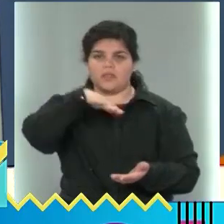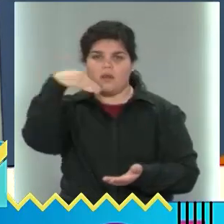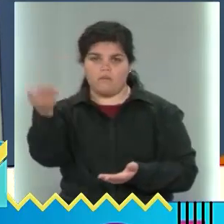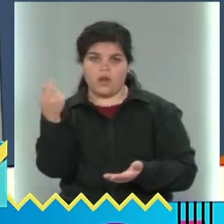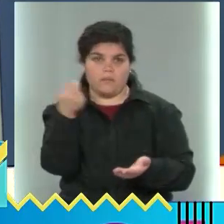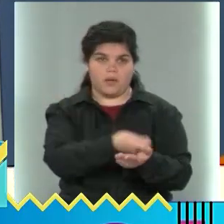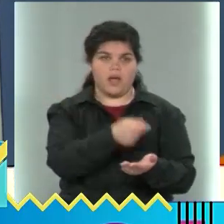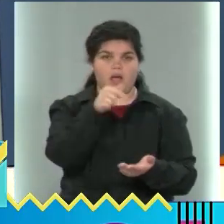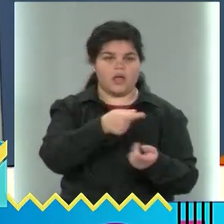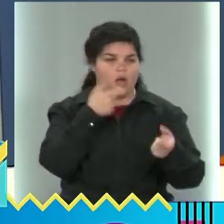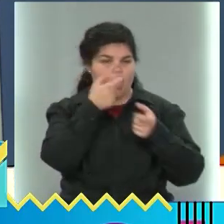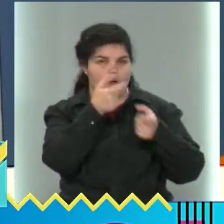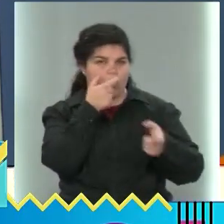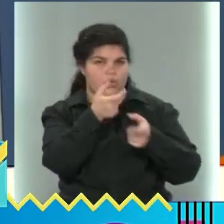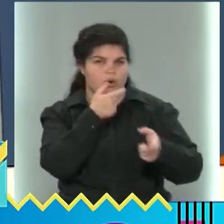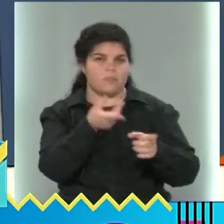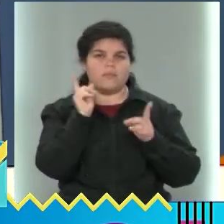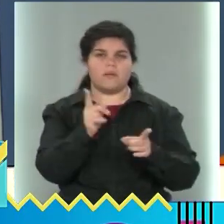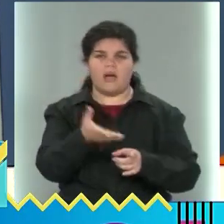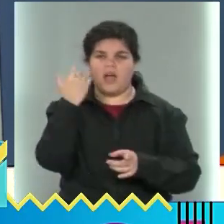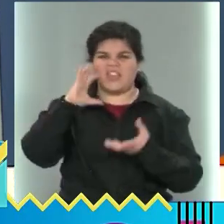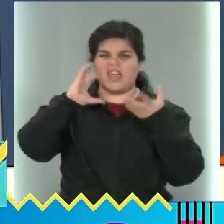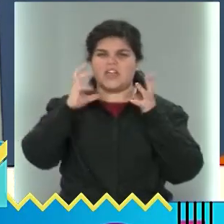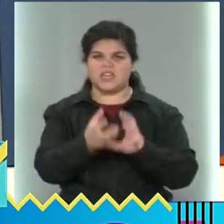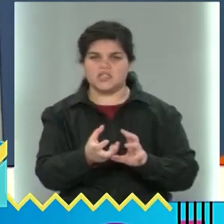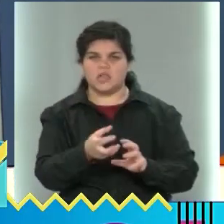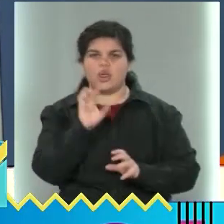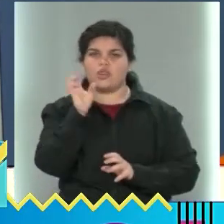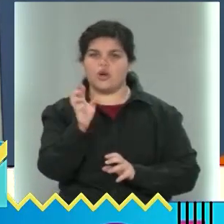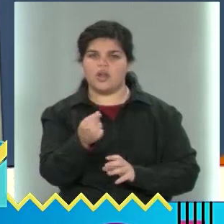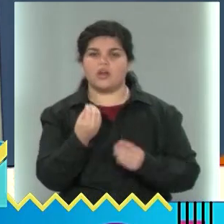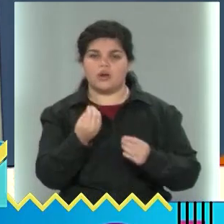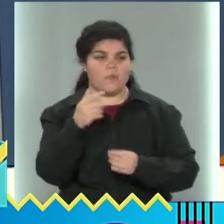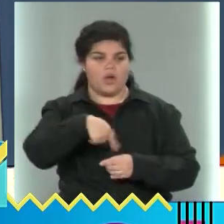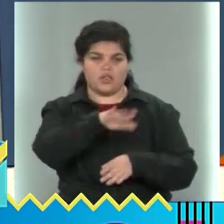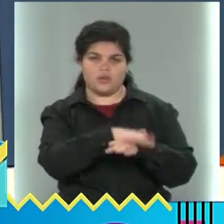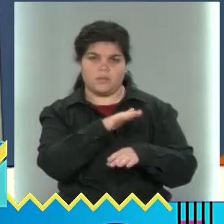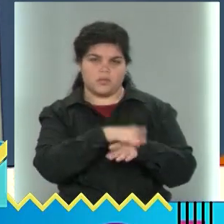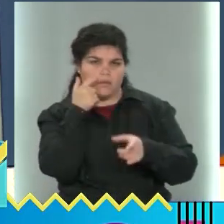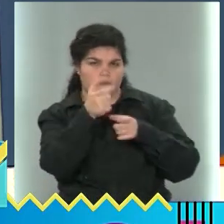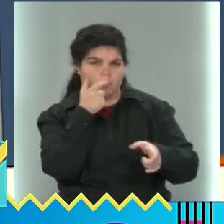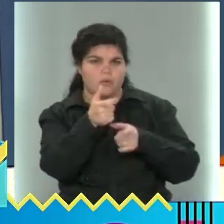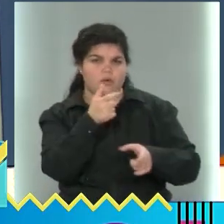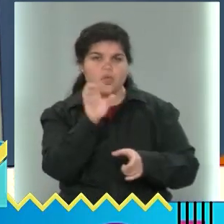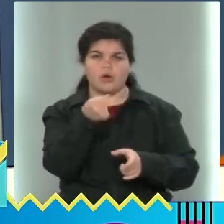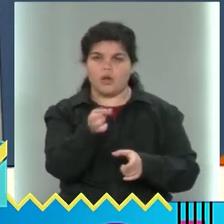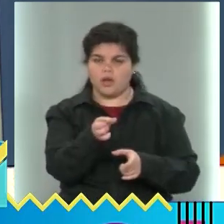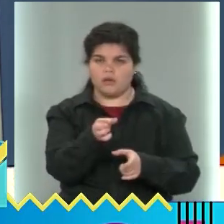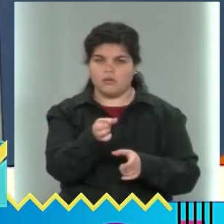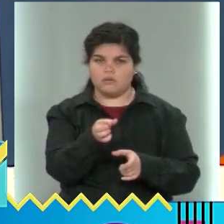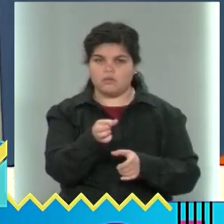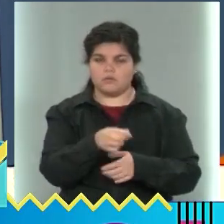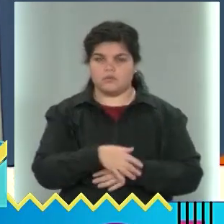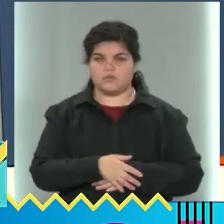estuvieron regulando en la última crisis del dólar, estuvieron regulando ellos mismos el valor del dólar, así que le ha